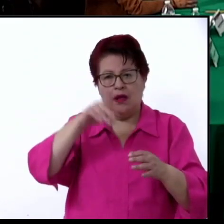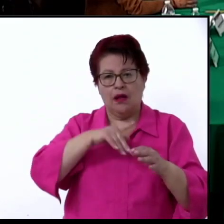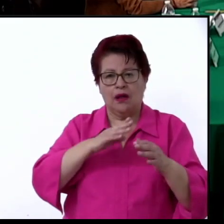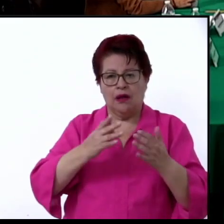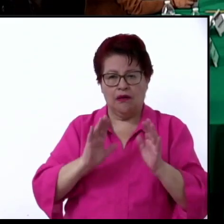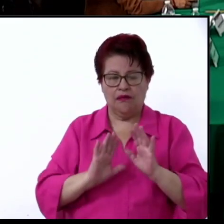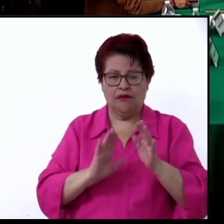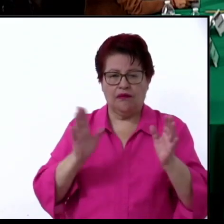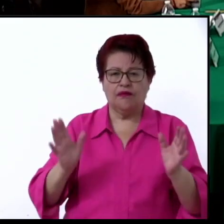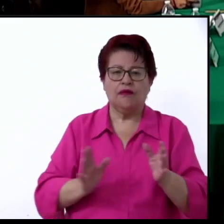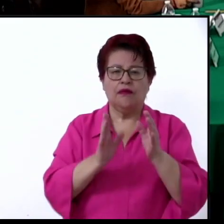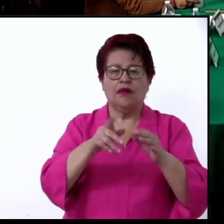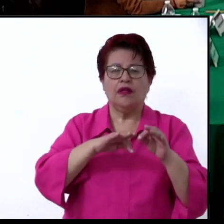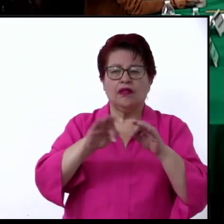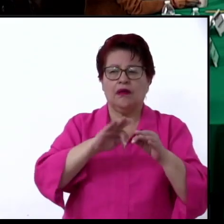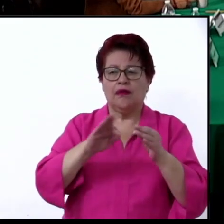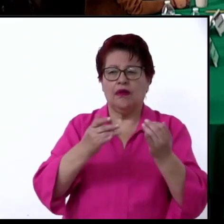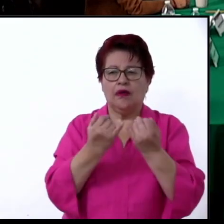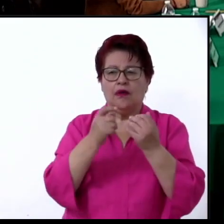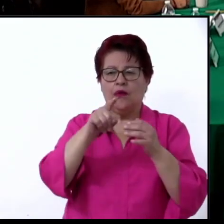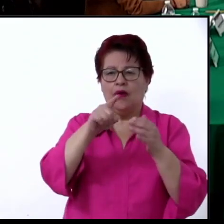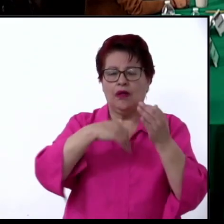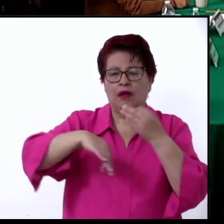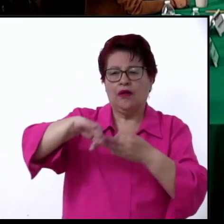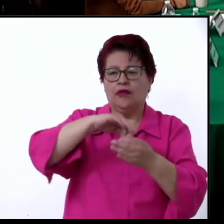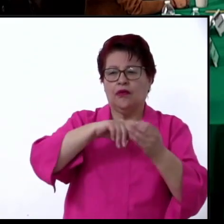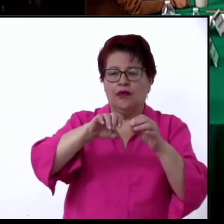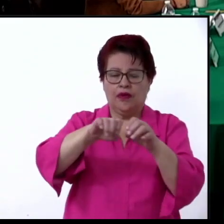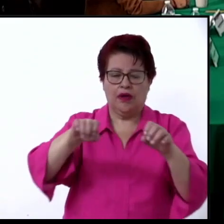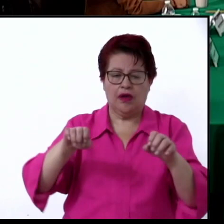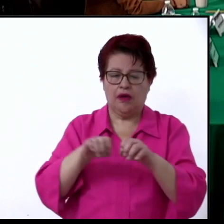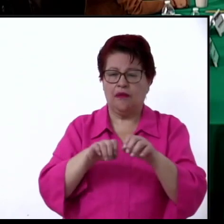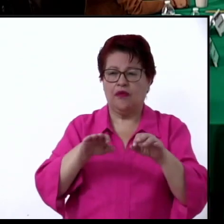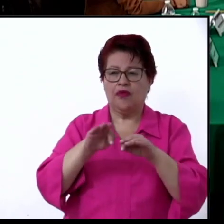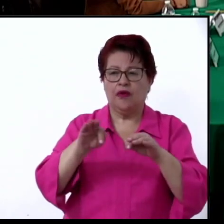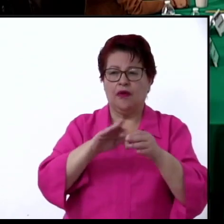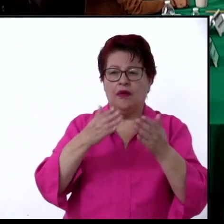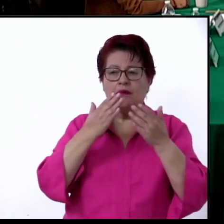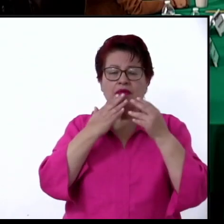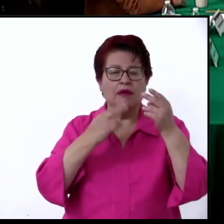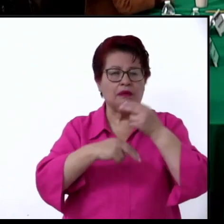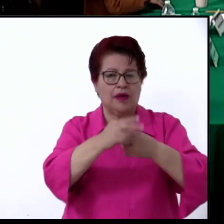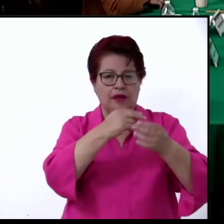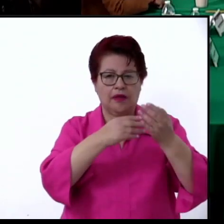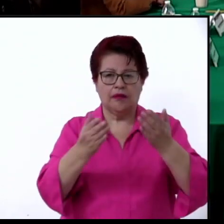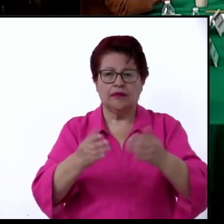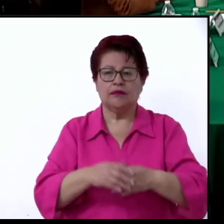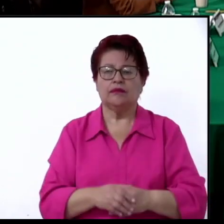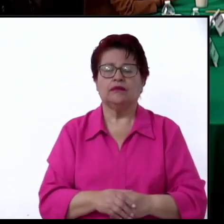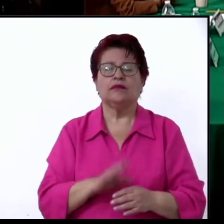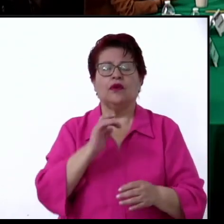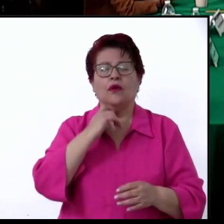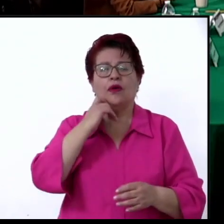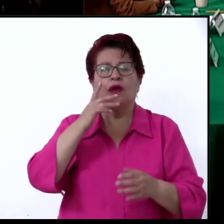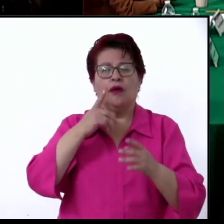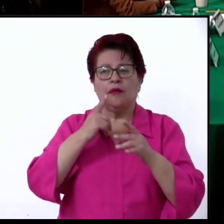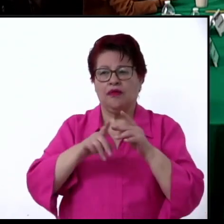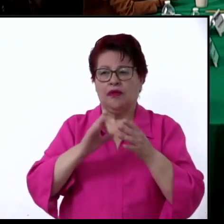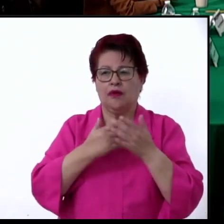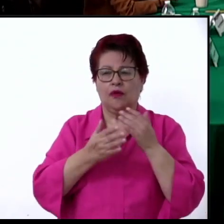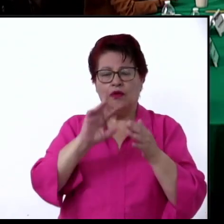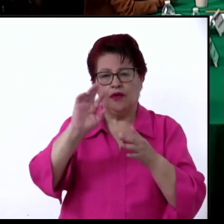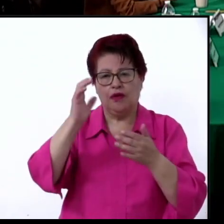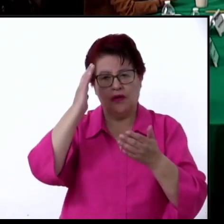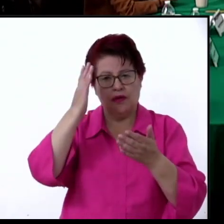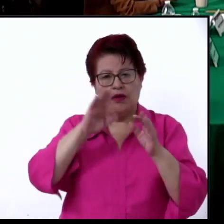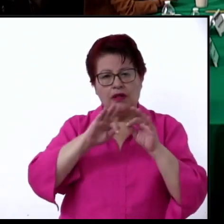de la Ciudad de México, al igual que a todo su equipo de trabajo. Sean ustedes bienvenidos. Quisiera comenzar por